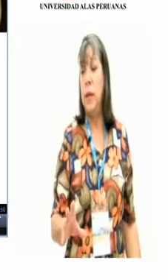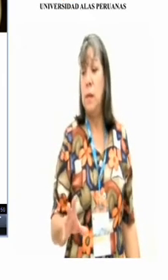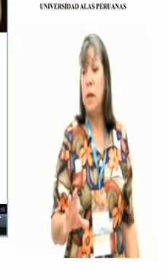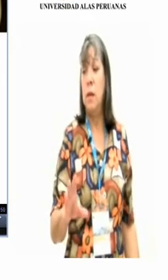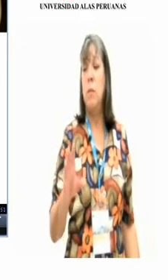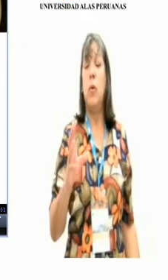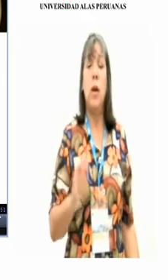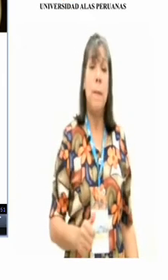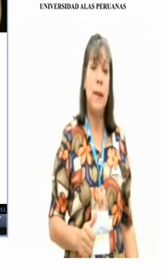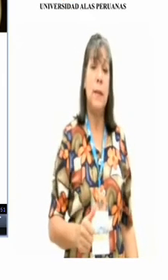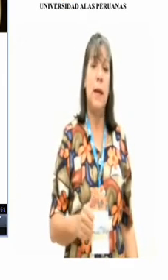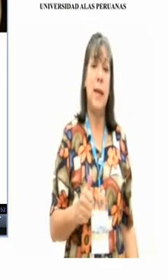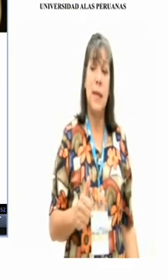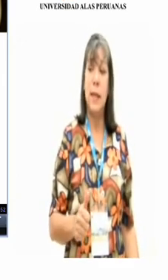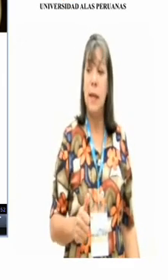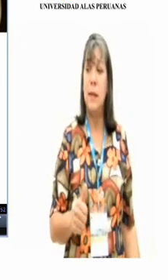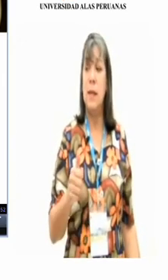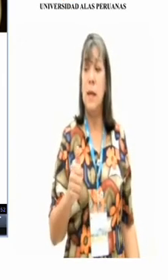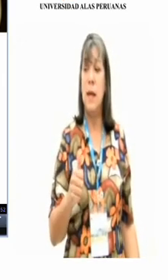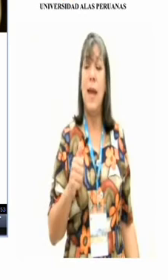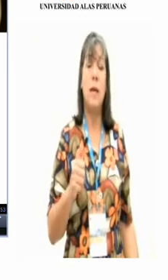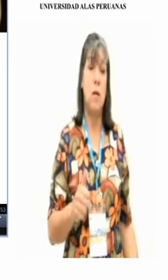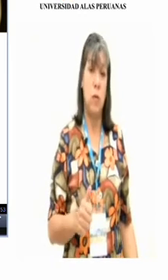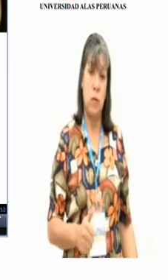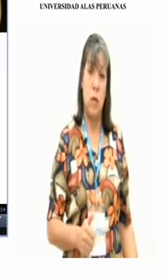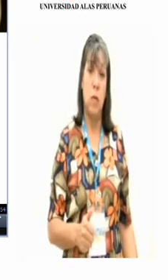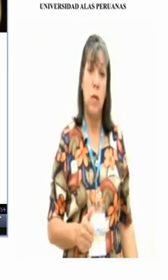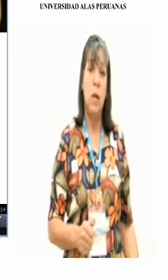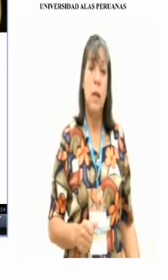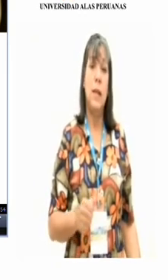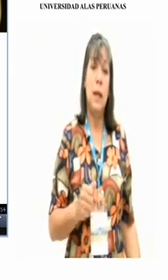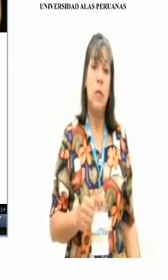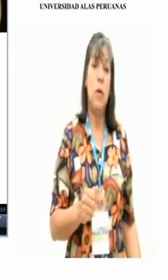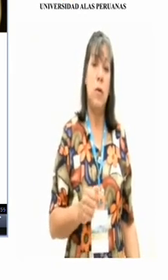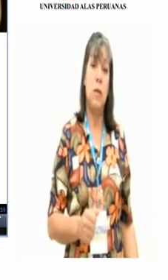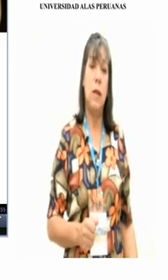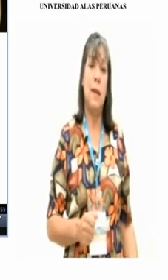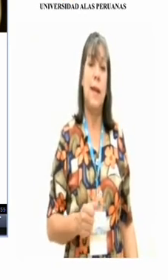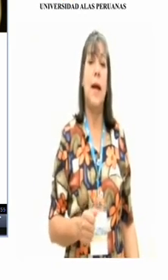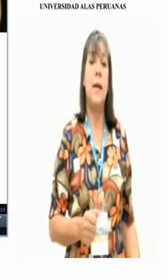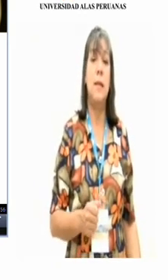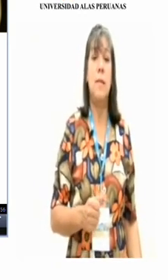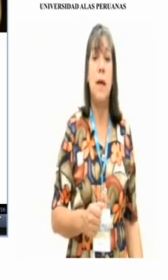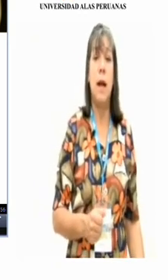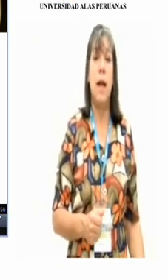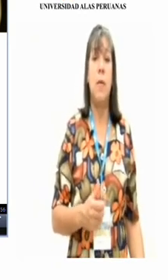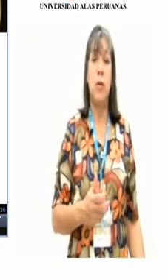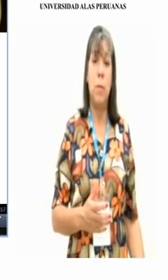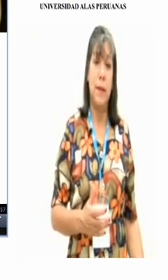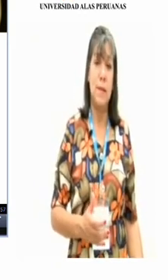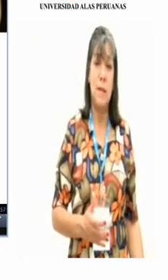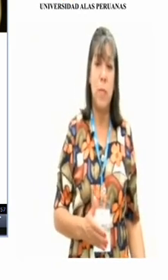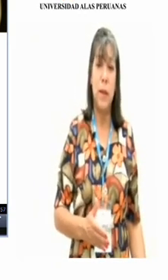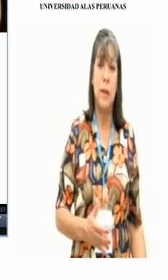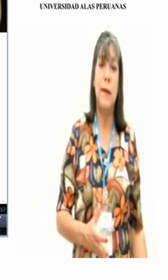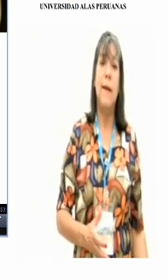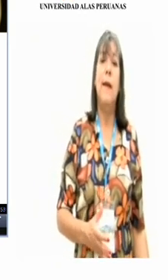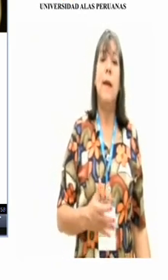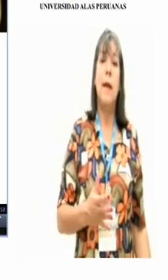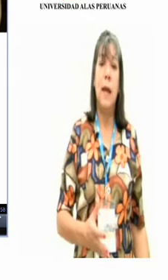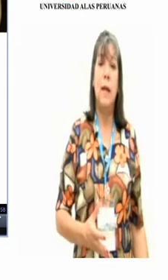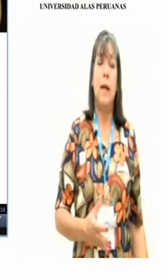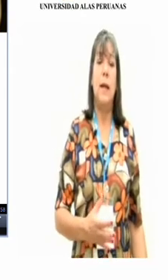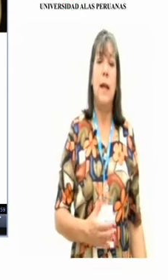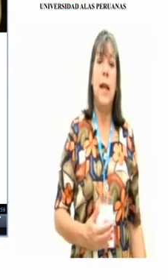podemos resumir así. Por una parte, equidad e inclusión. Tenemos los docentes que garantizarle a nuestros